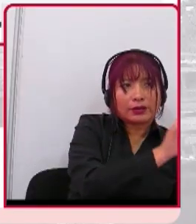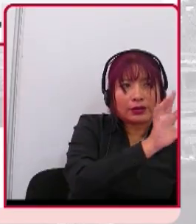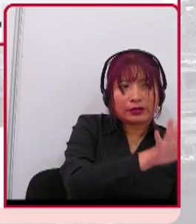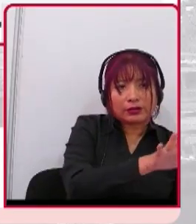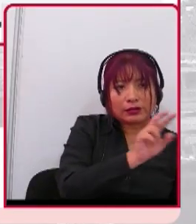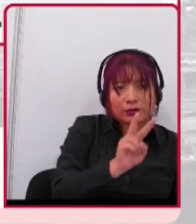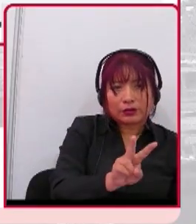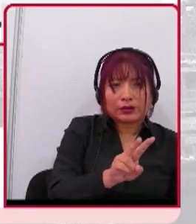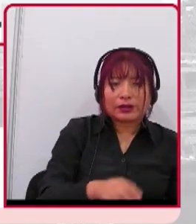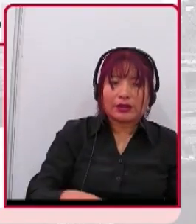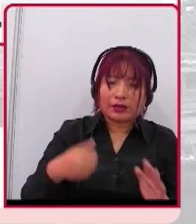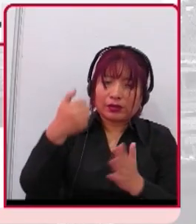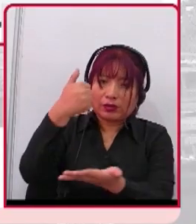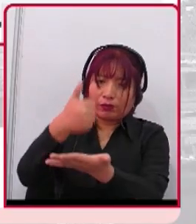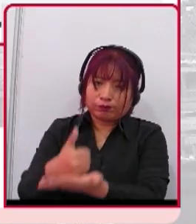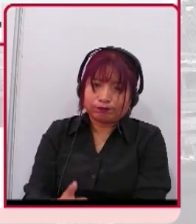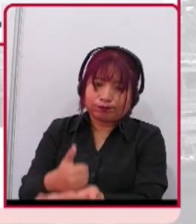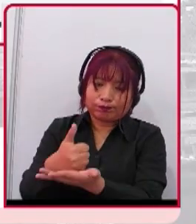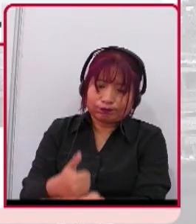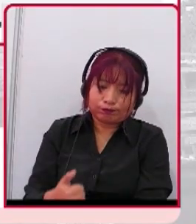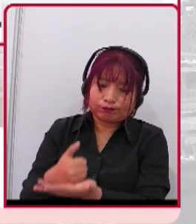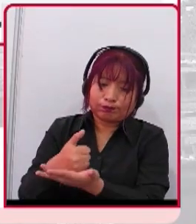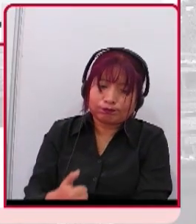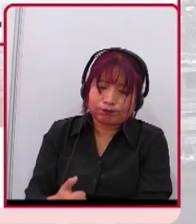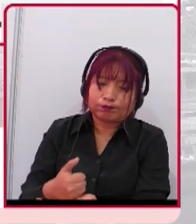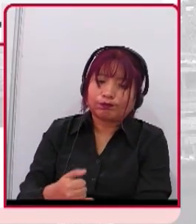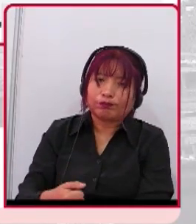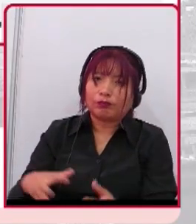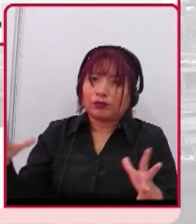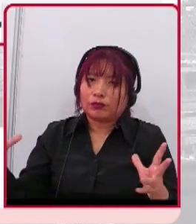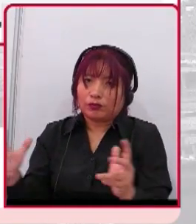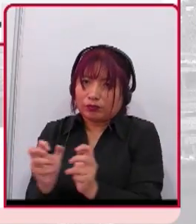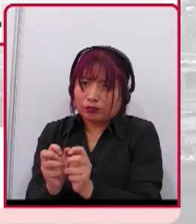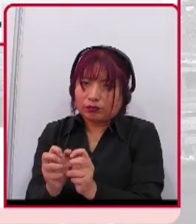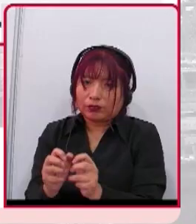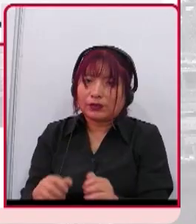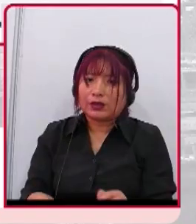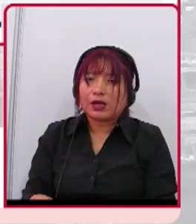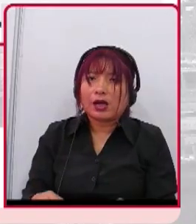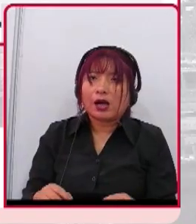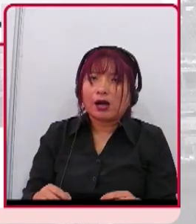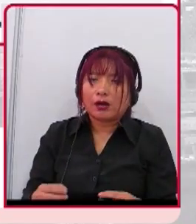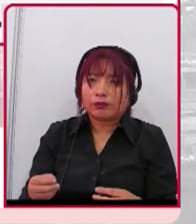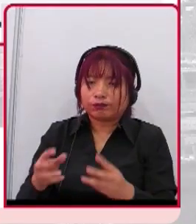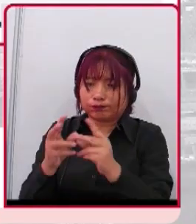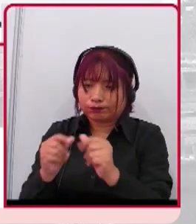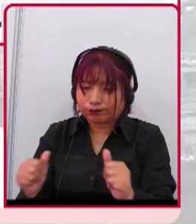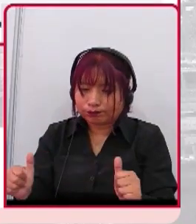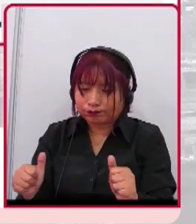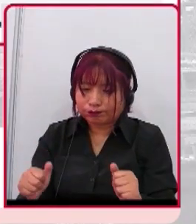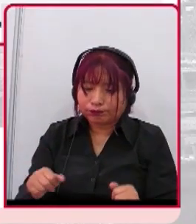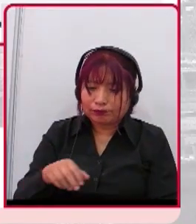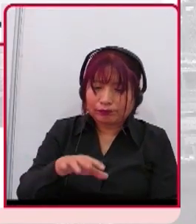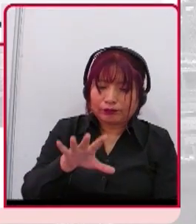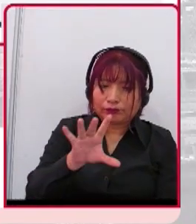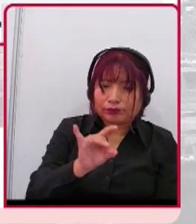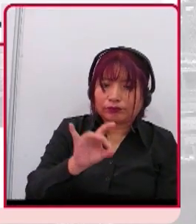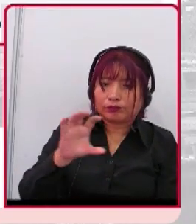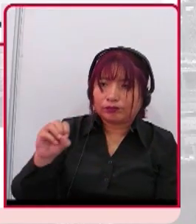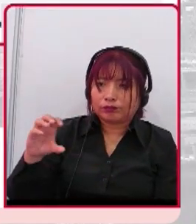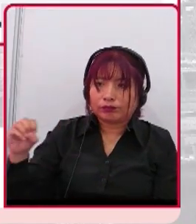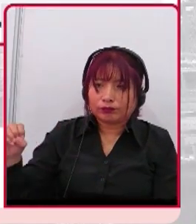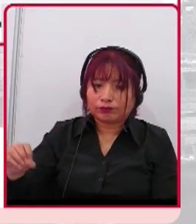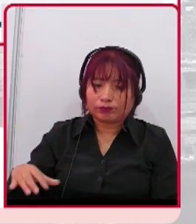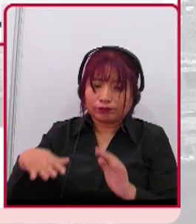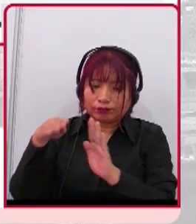800 toneladas. No lográbamos alcanzar y definimos como objetivo de 6% de incremento.